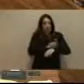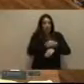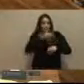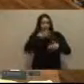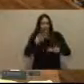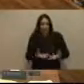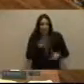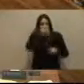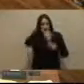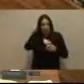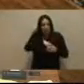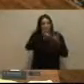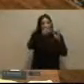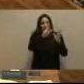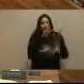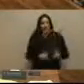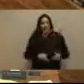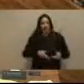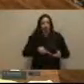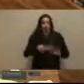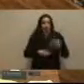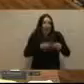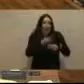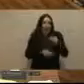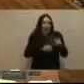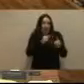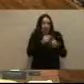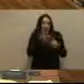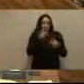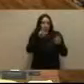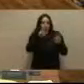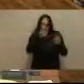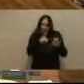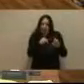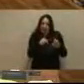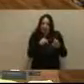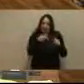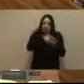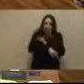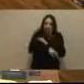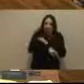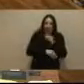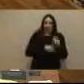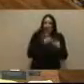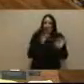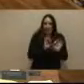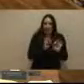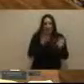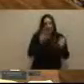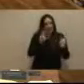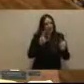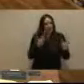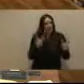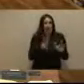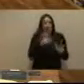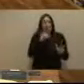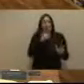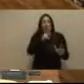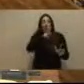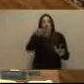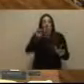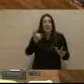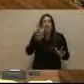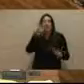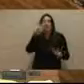la Administración para poner orden en este tema. Y les aseguro que es un tema grave. Lo conocen desde julio de